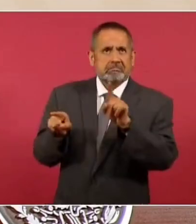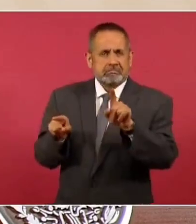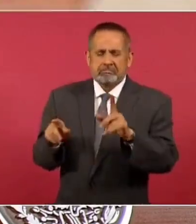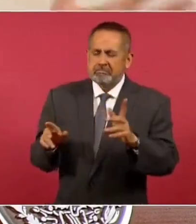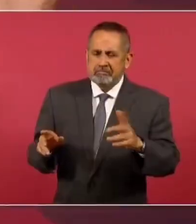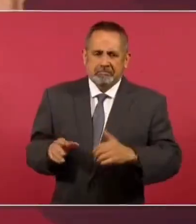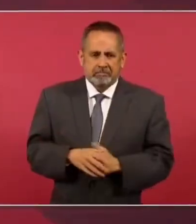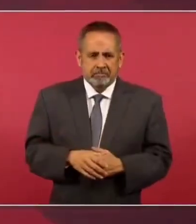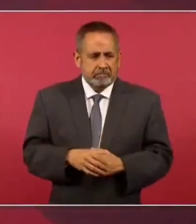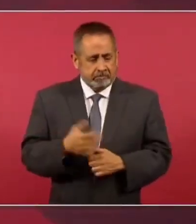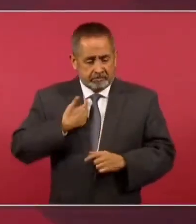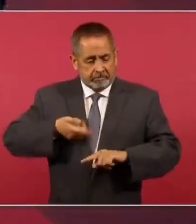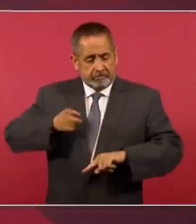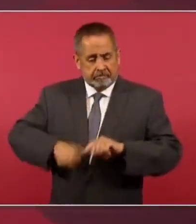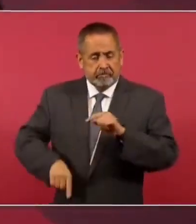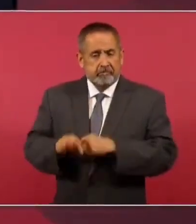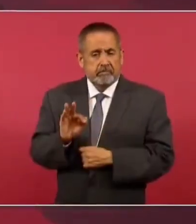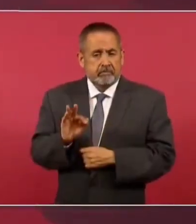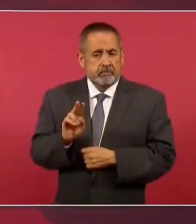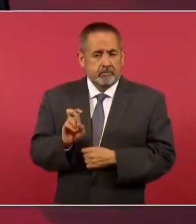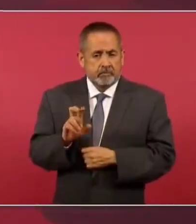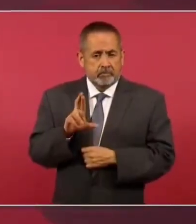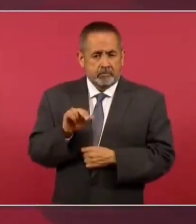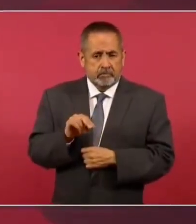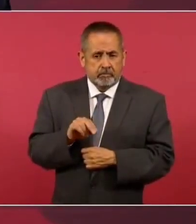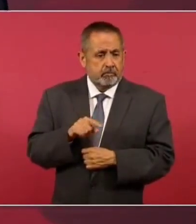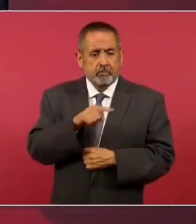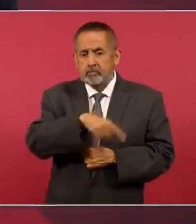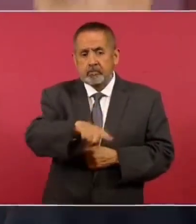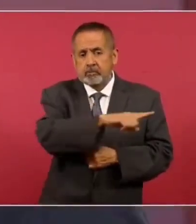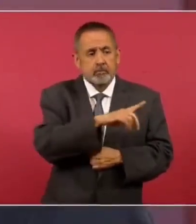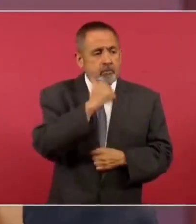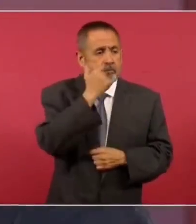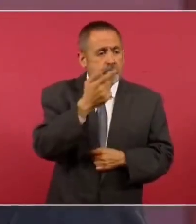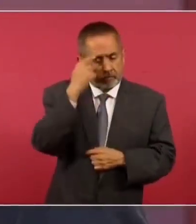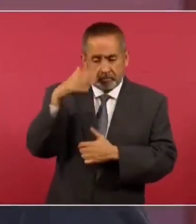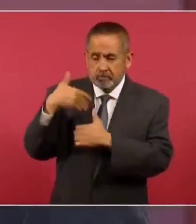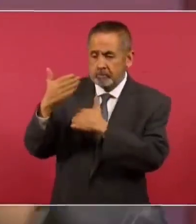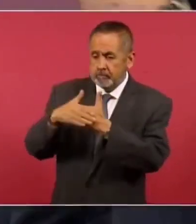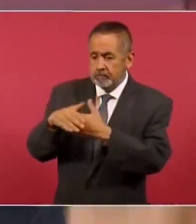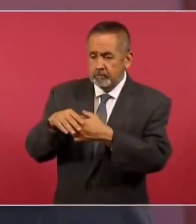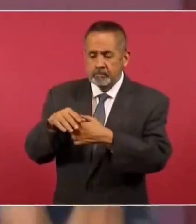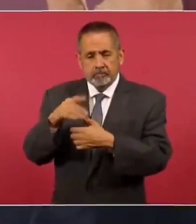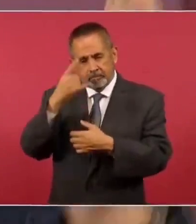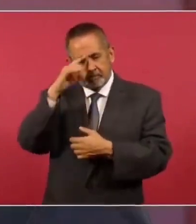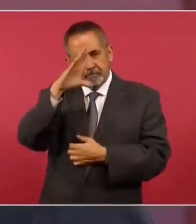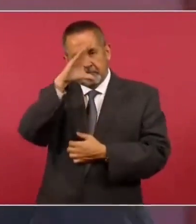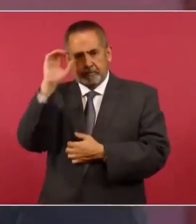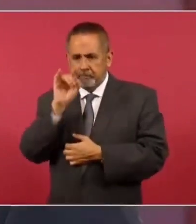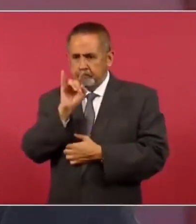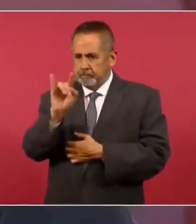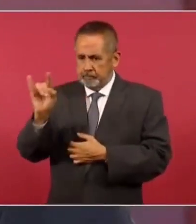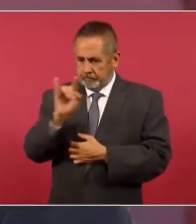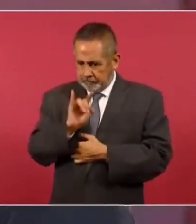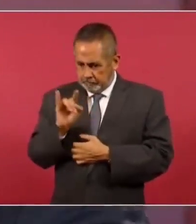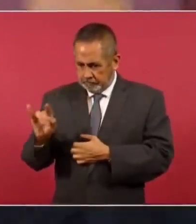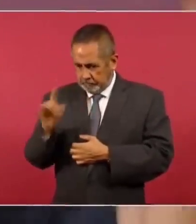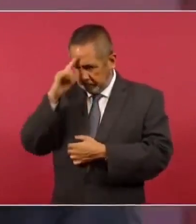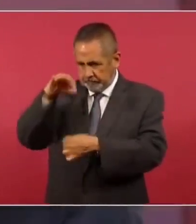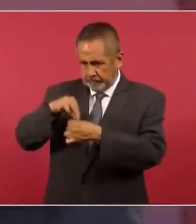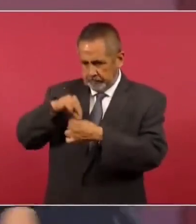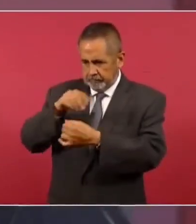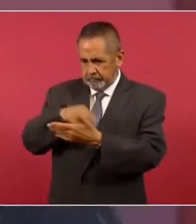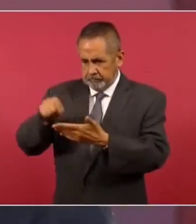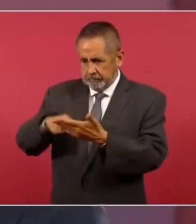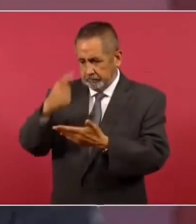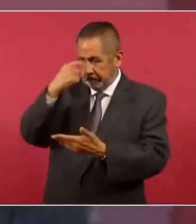que me desaforaron, porque no querían que yo apareciera en la boleta como candidato a la presidencia. Ese era el fondo